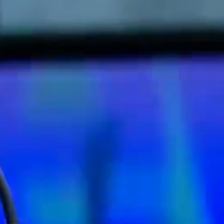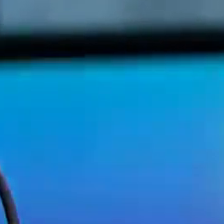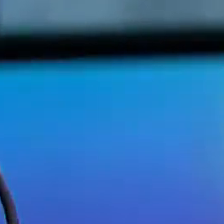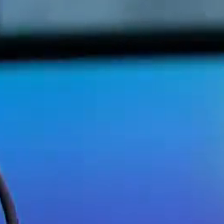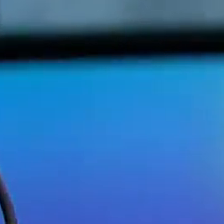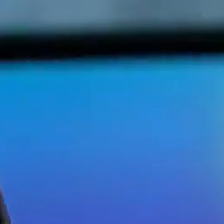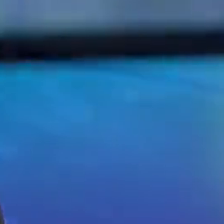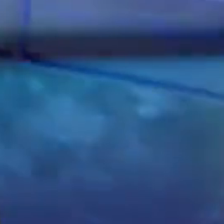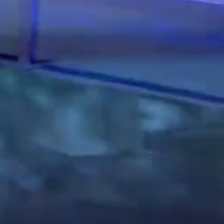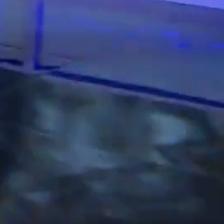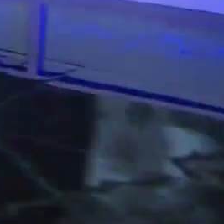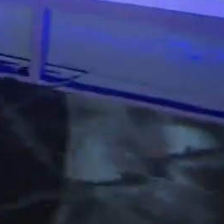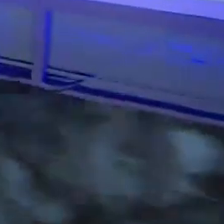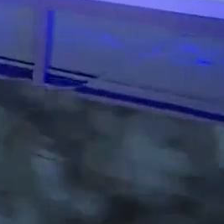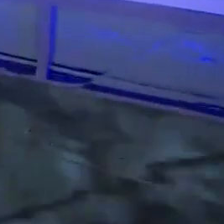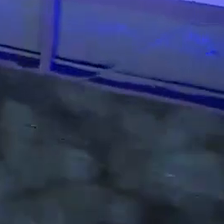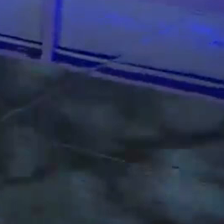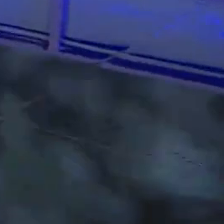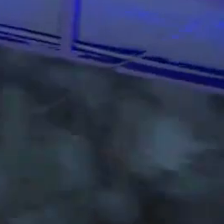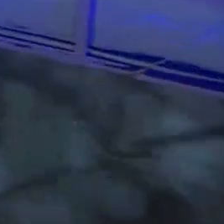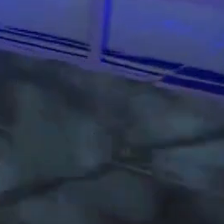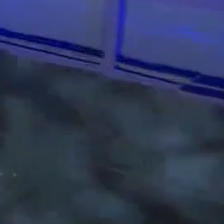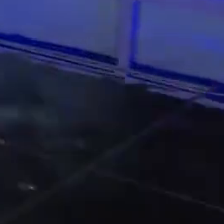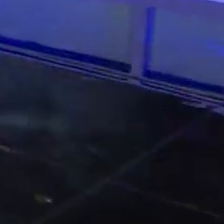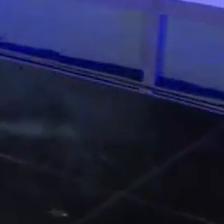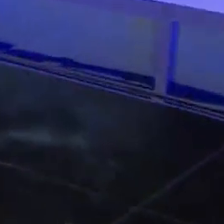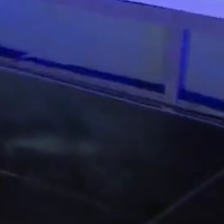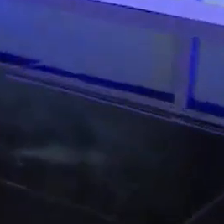alimentar a los perros de la calle.